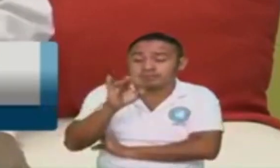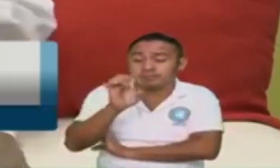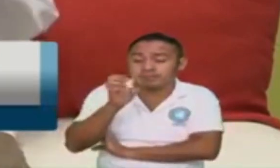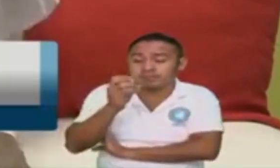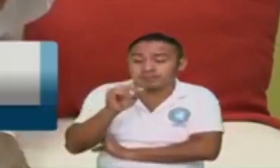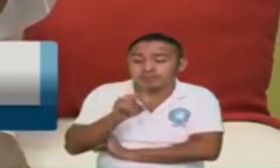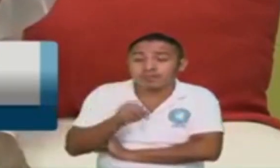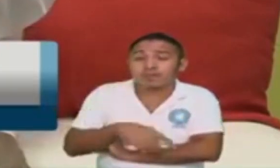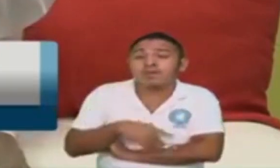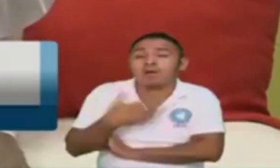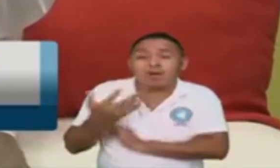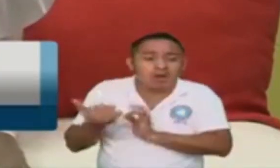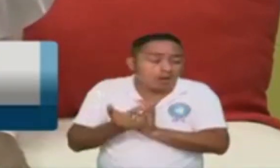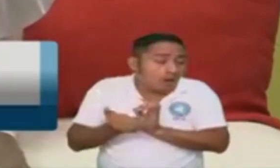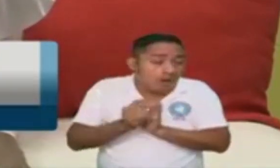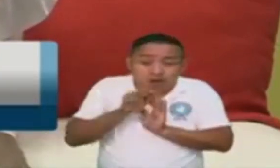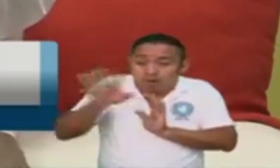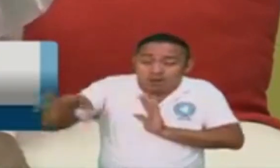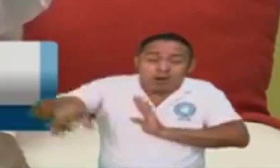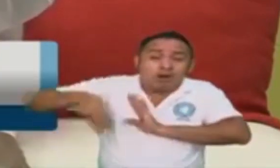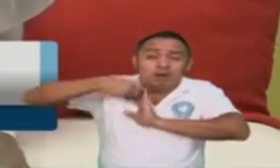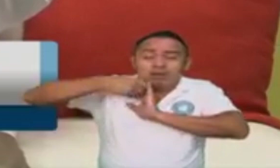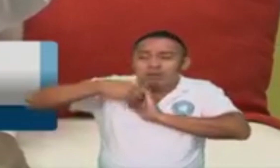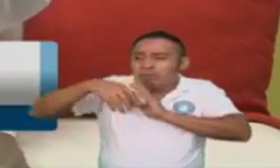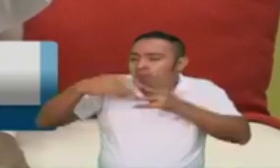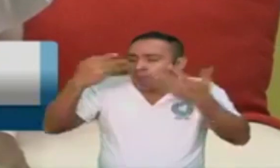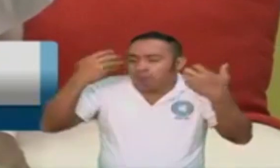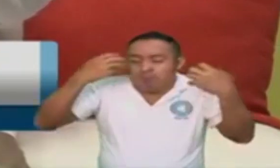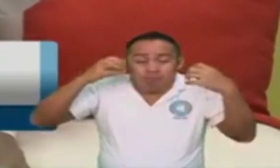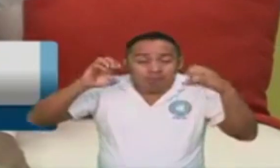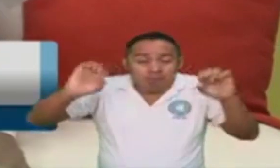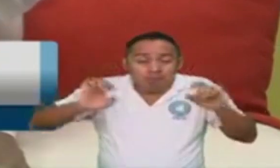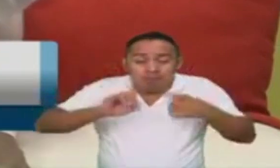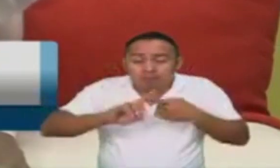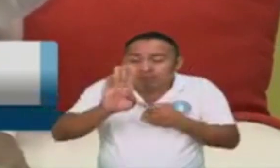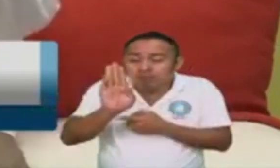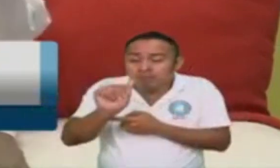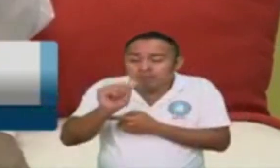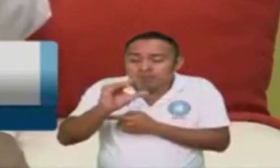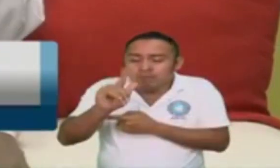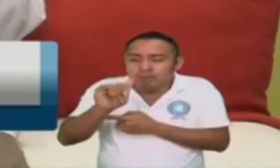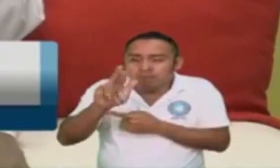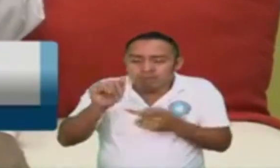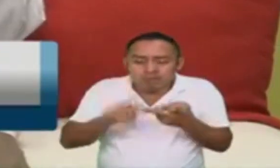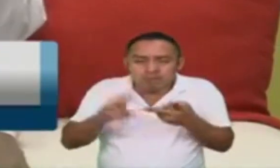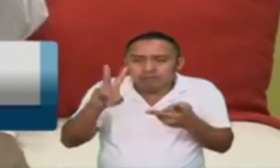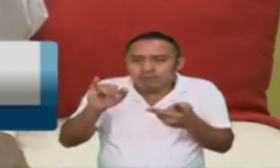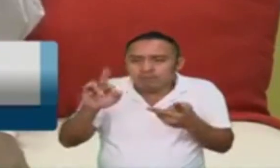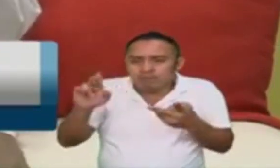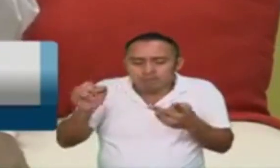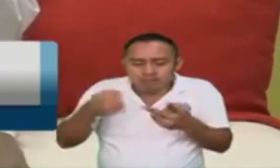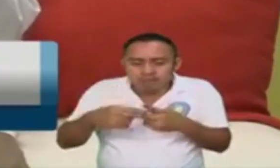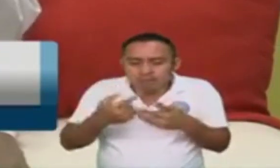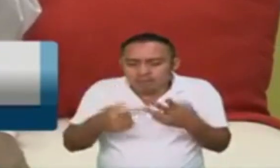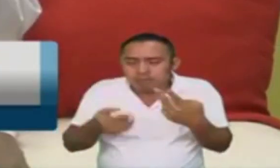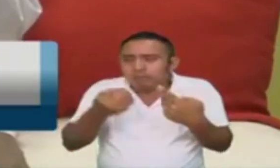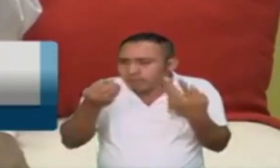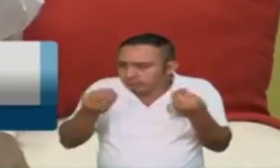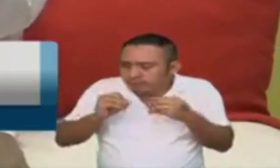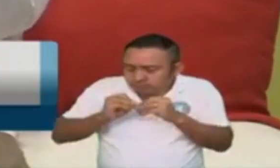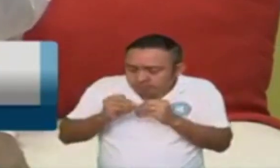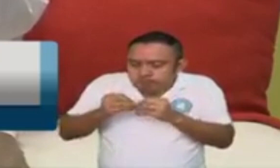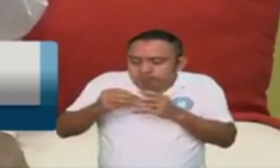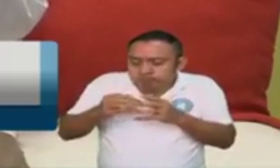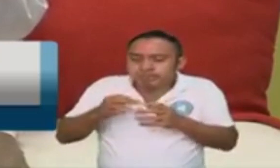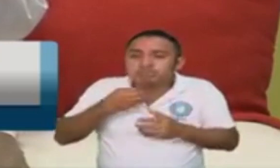tiroides se puede infectar. O sea, una bacteria o un virus puede afectarlo, puede inflamarlo,